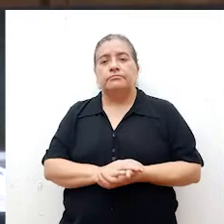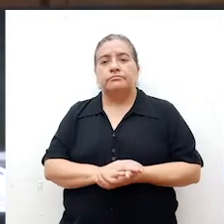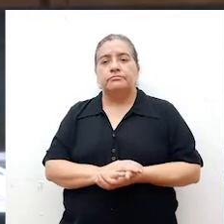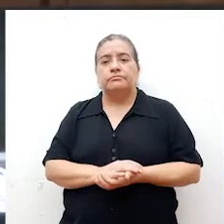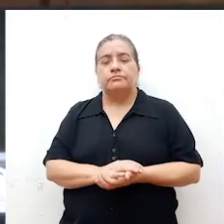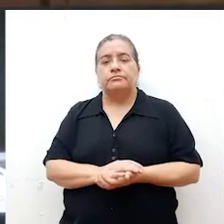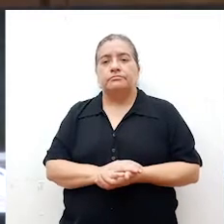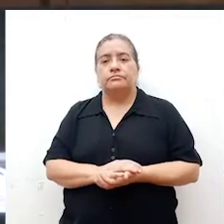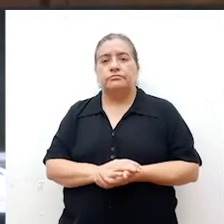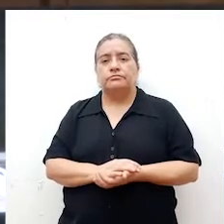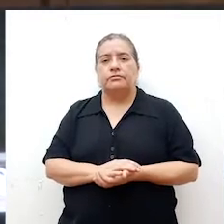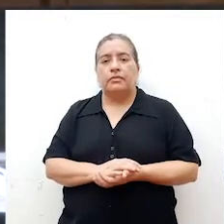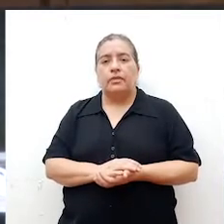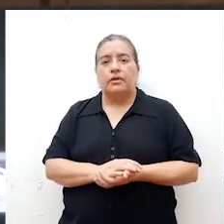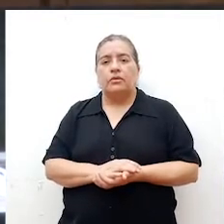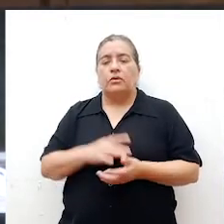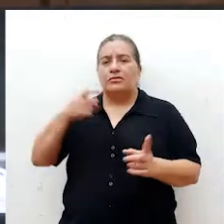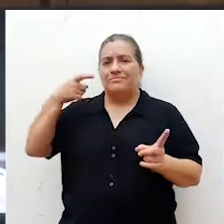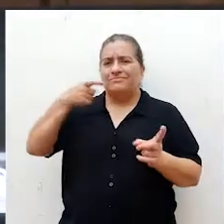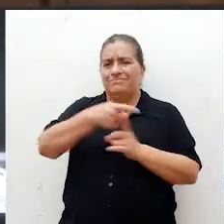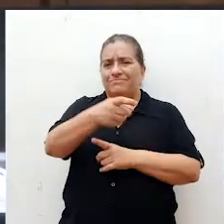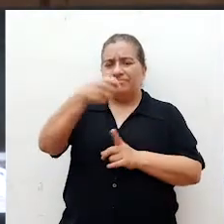Bueno, en relación a lo primero,